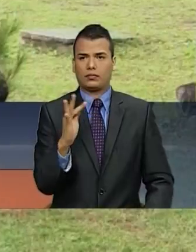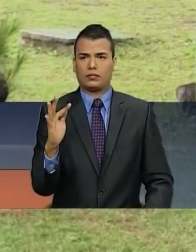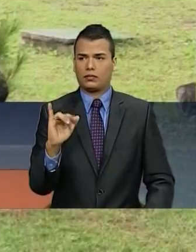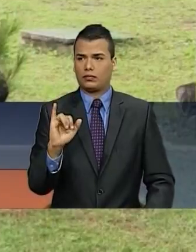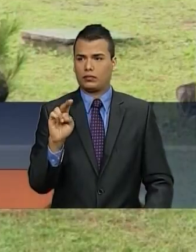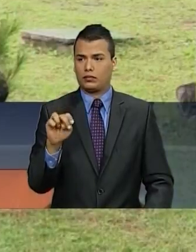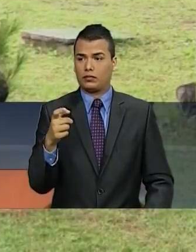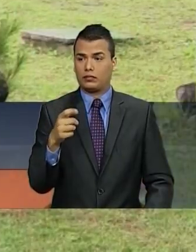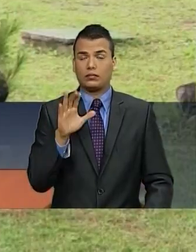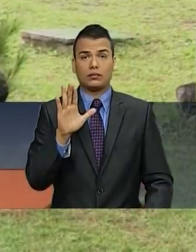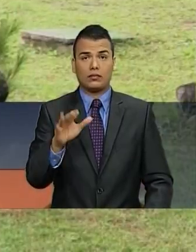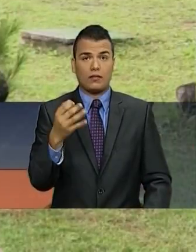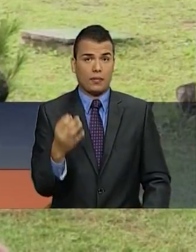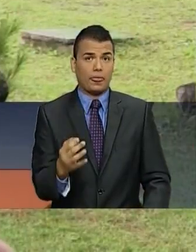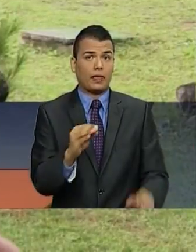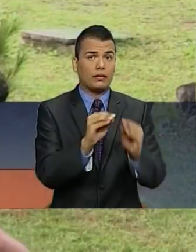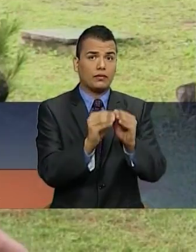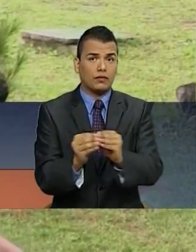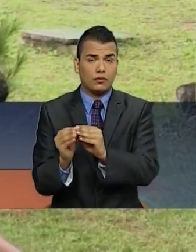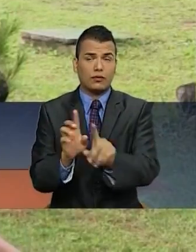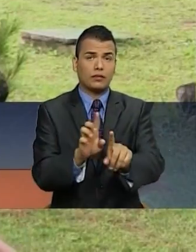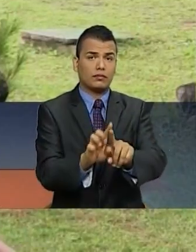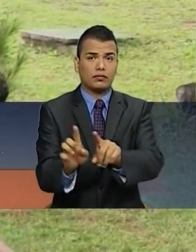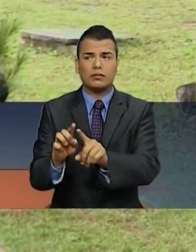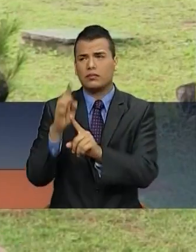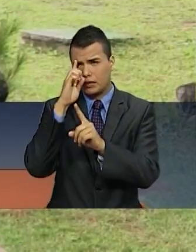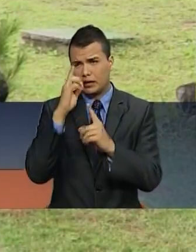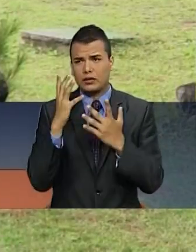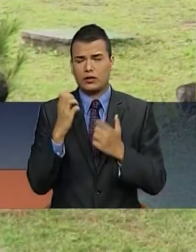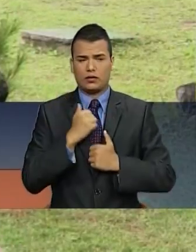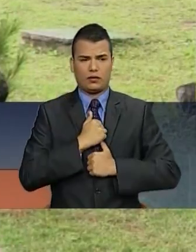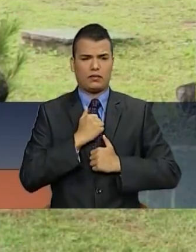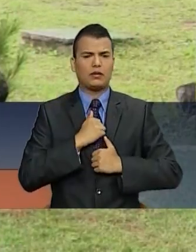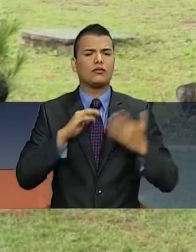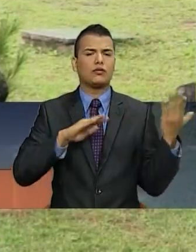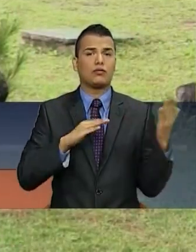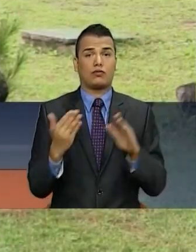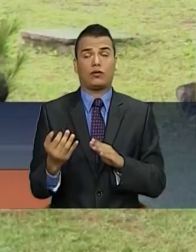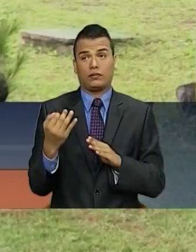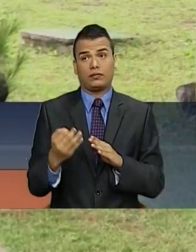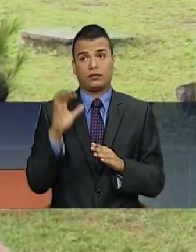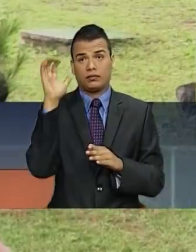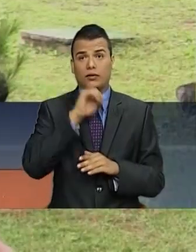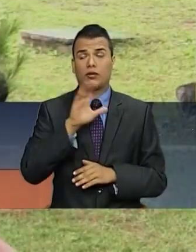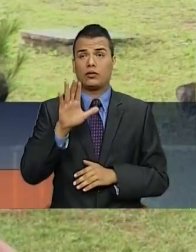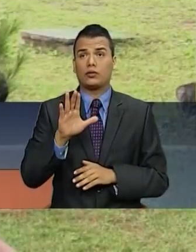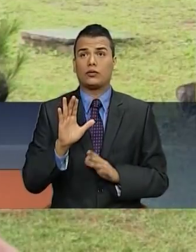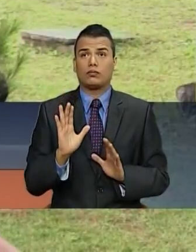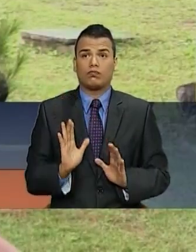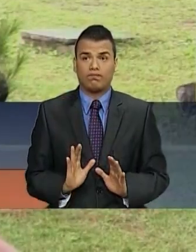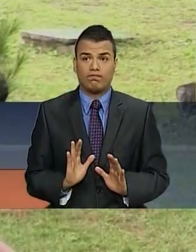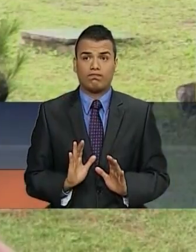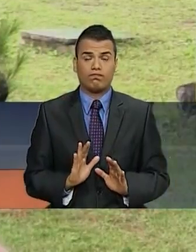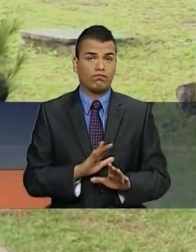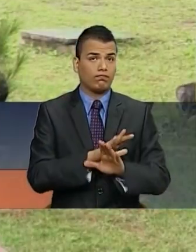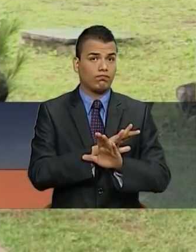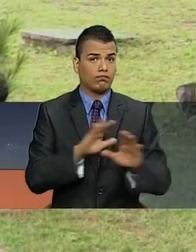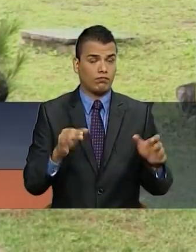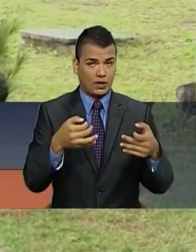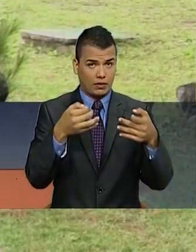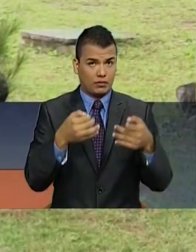es una de las maneras como se puede expresar también un intento suicida, ¿sí? Es un signo. Entonces, cuando se tiene